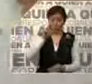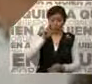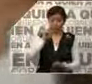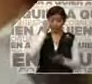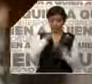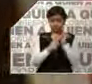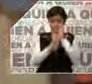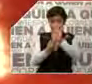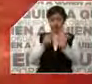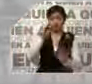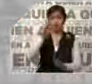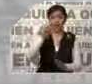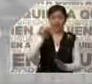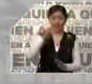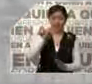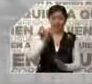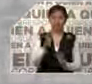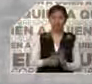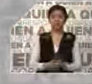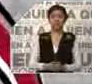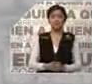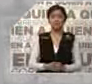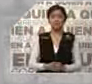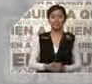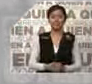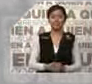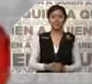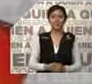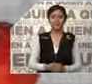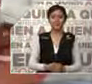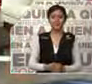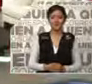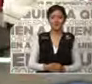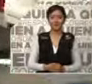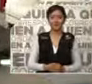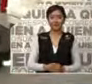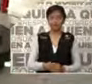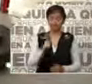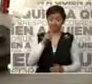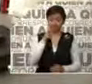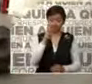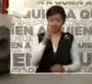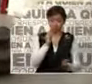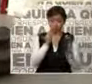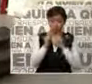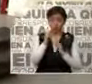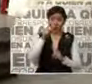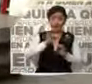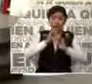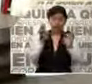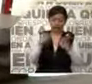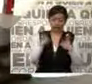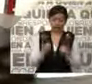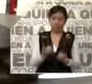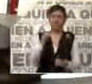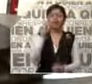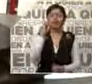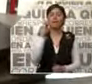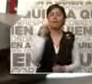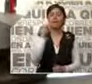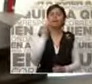quien corresponda, Felipe Mimbrera. Ahí está, ojalá que le haya quedado muy claro. Y el IFAE es